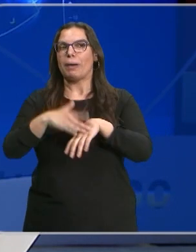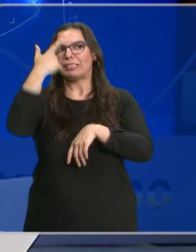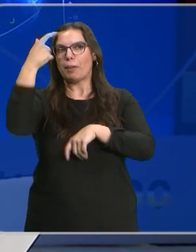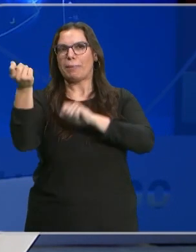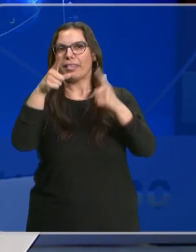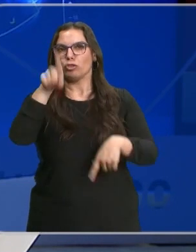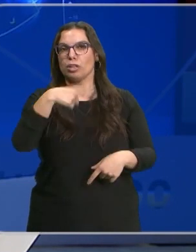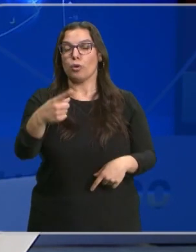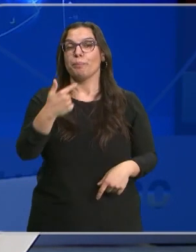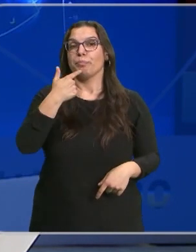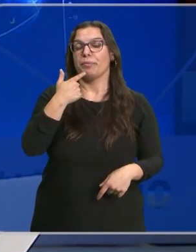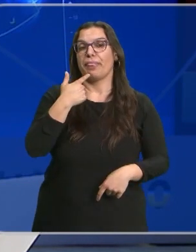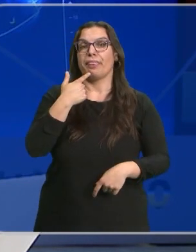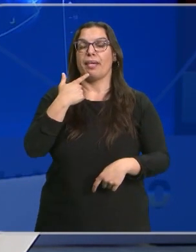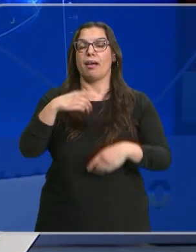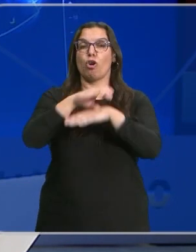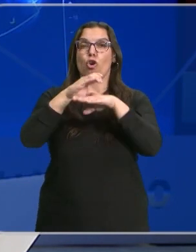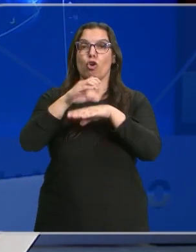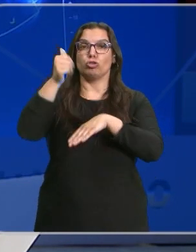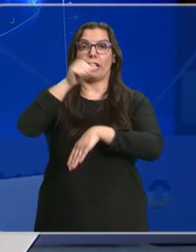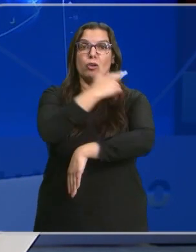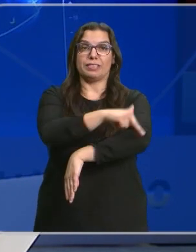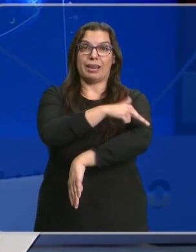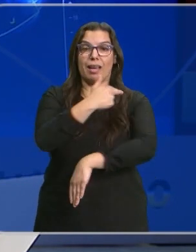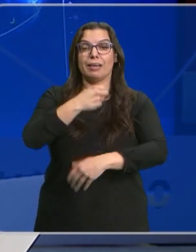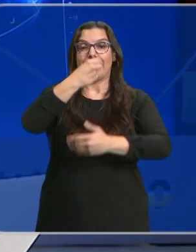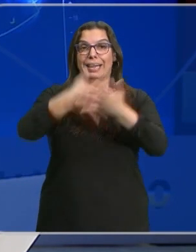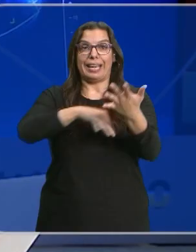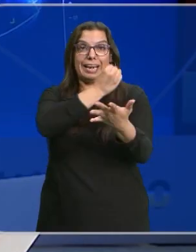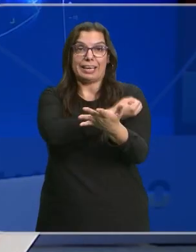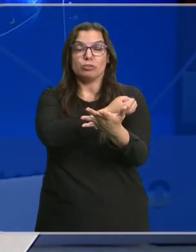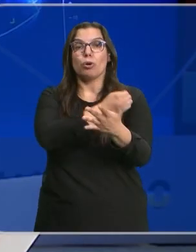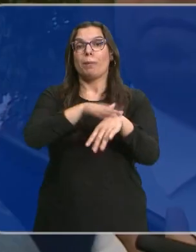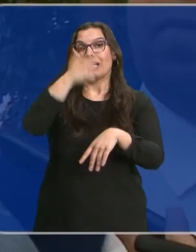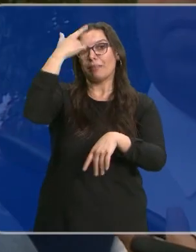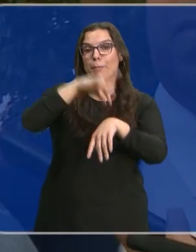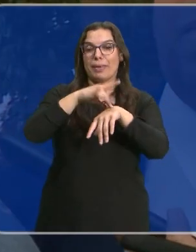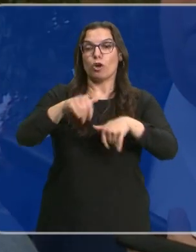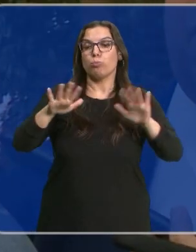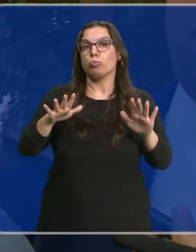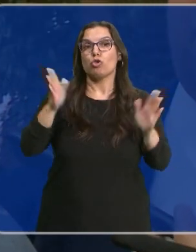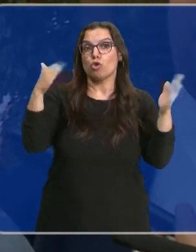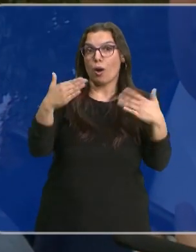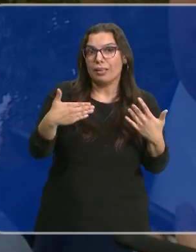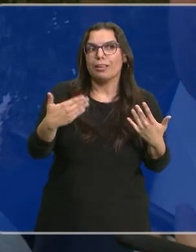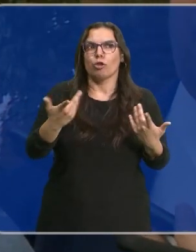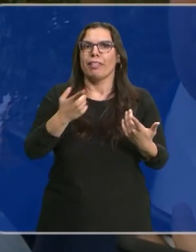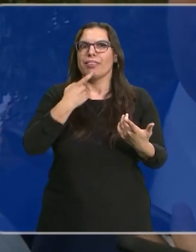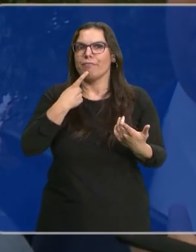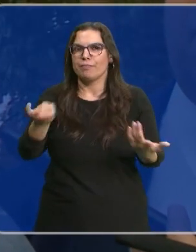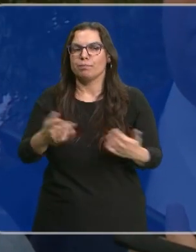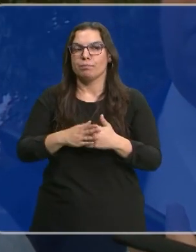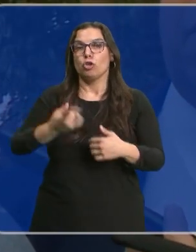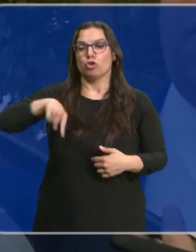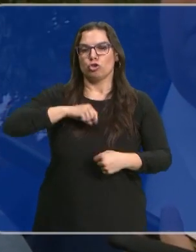Sanidad la falta de un registro con los médicos objetores complica la situación. Estamos trabajando ya para cuando el